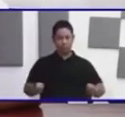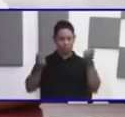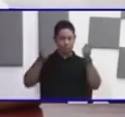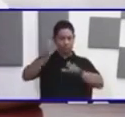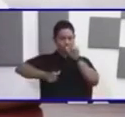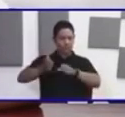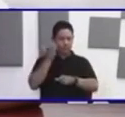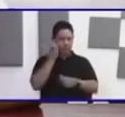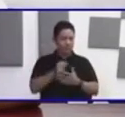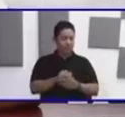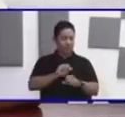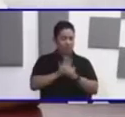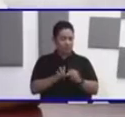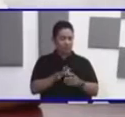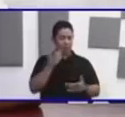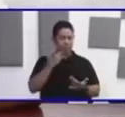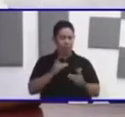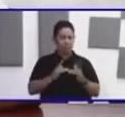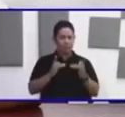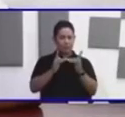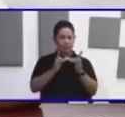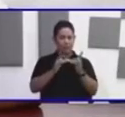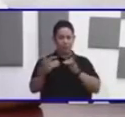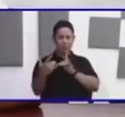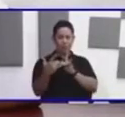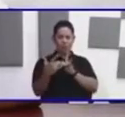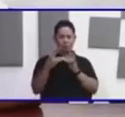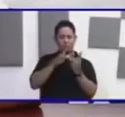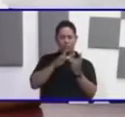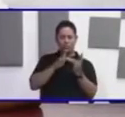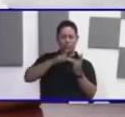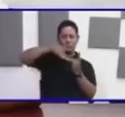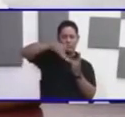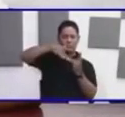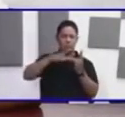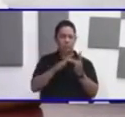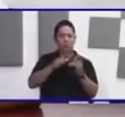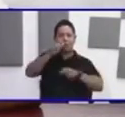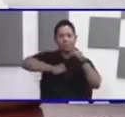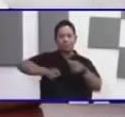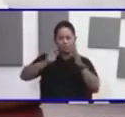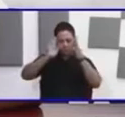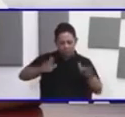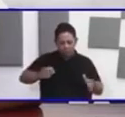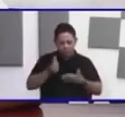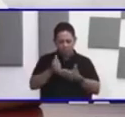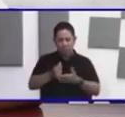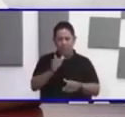tener los cuatro movimientos o más indispensables de posición para poder atender o poder